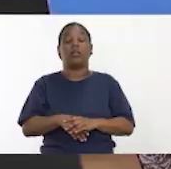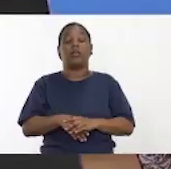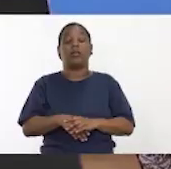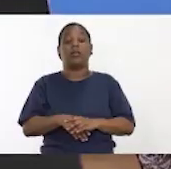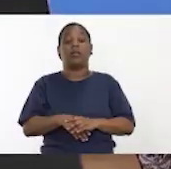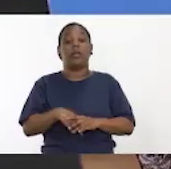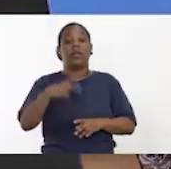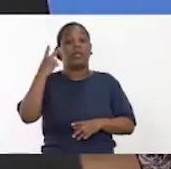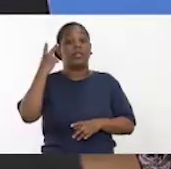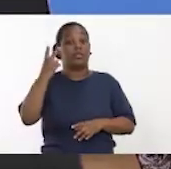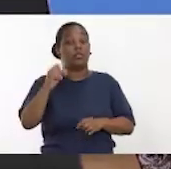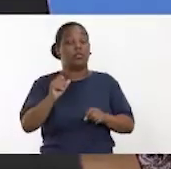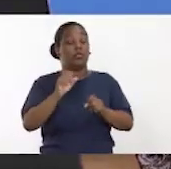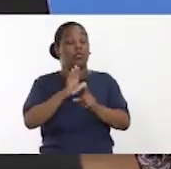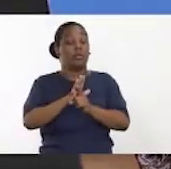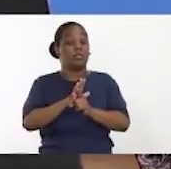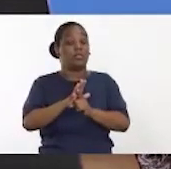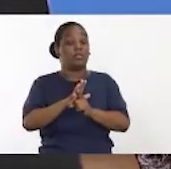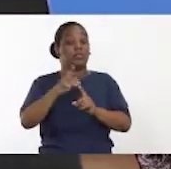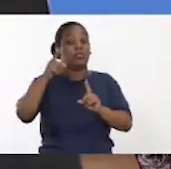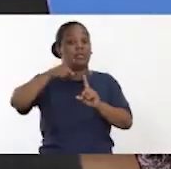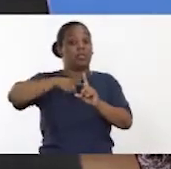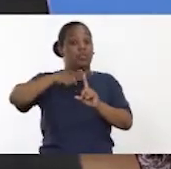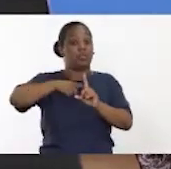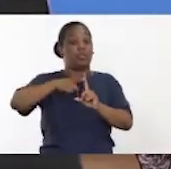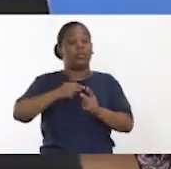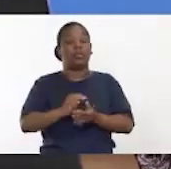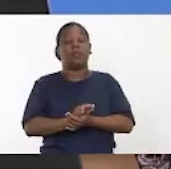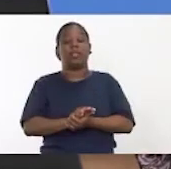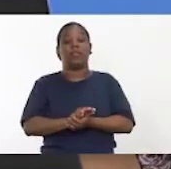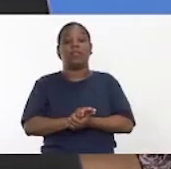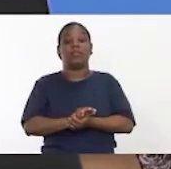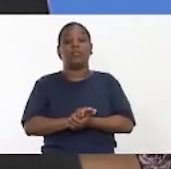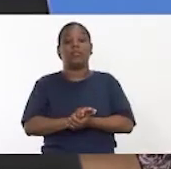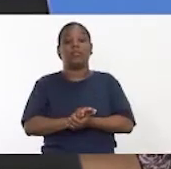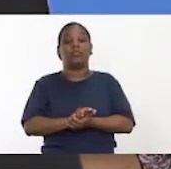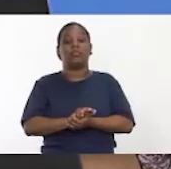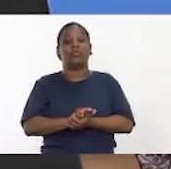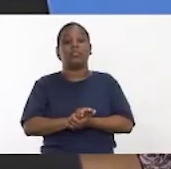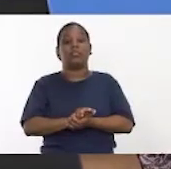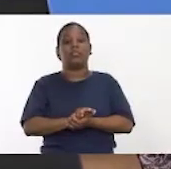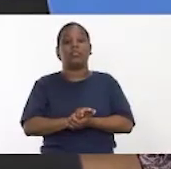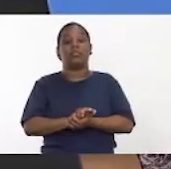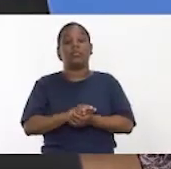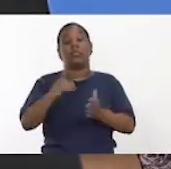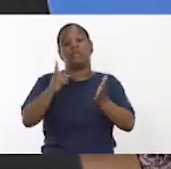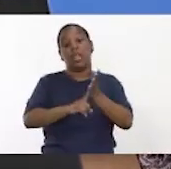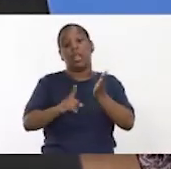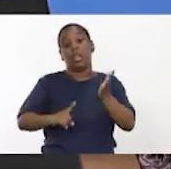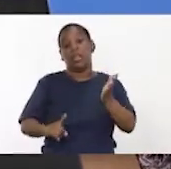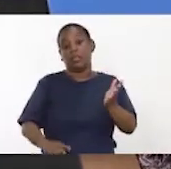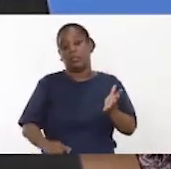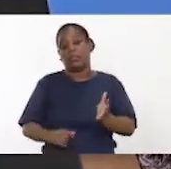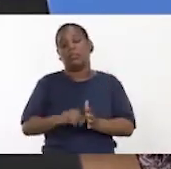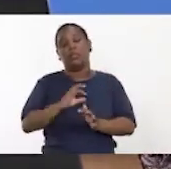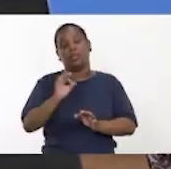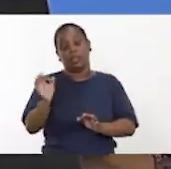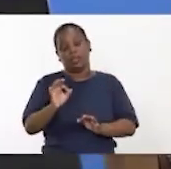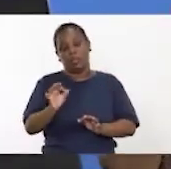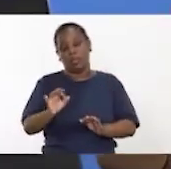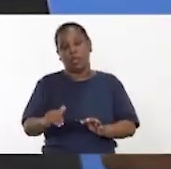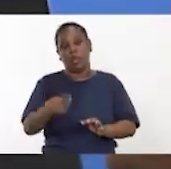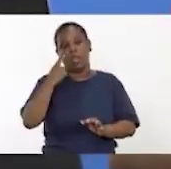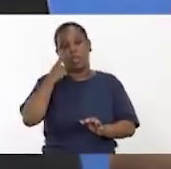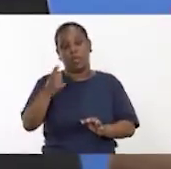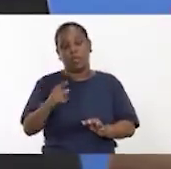el segundo principio de la termodinámica, Y la electrostática, que también la